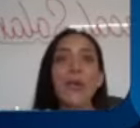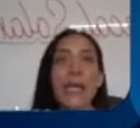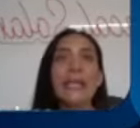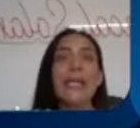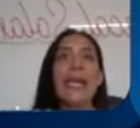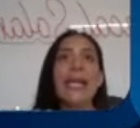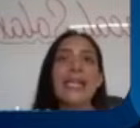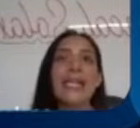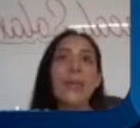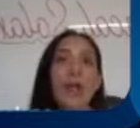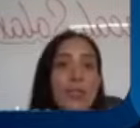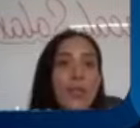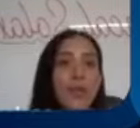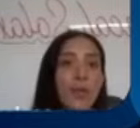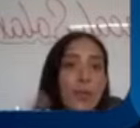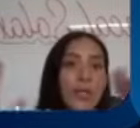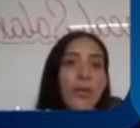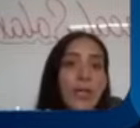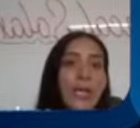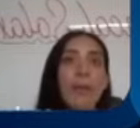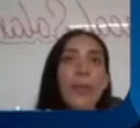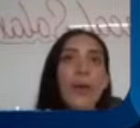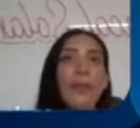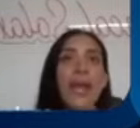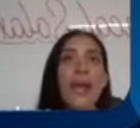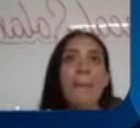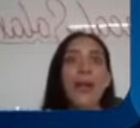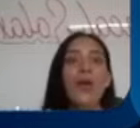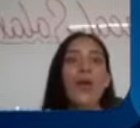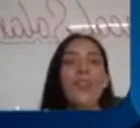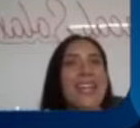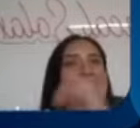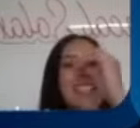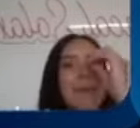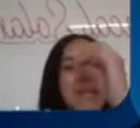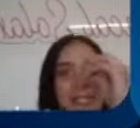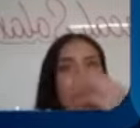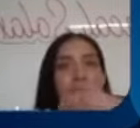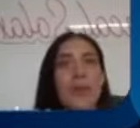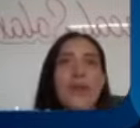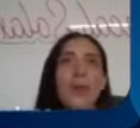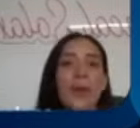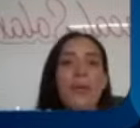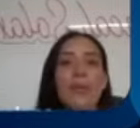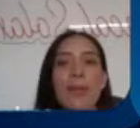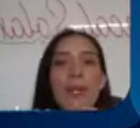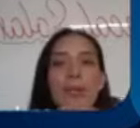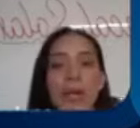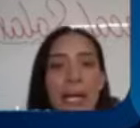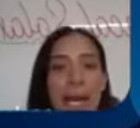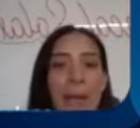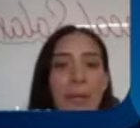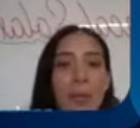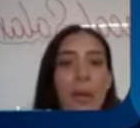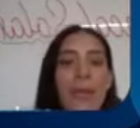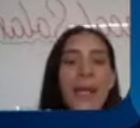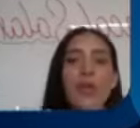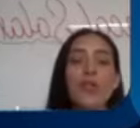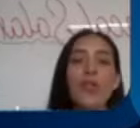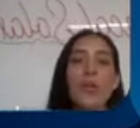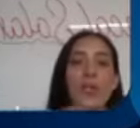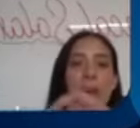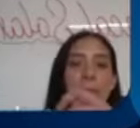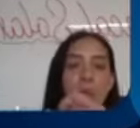Lana, de Loret y de Broso, ¿no?, por dar un ejemplo. Pero de esta y más información podemos hablar en tu canal, amigo,